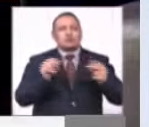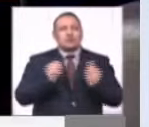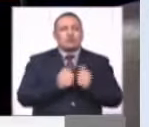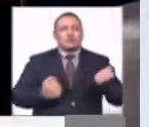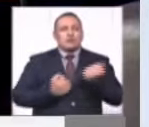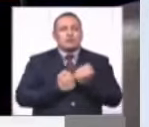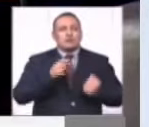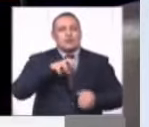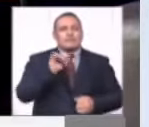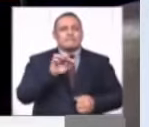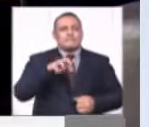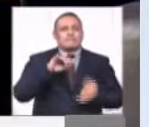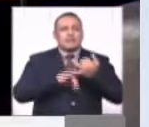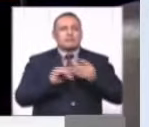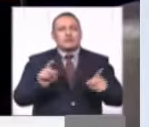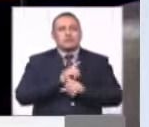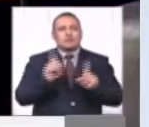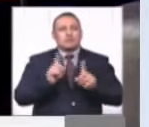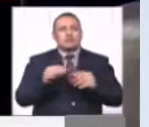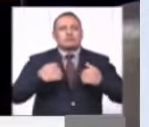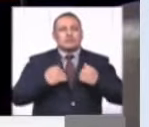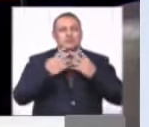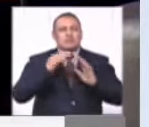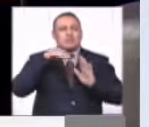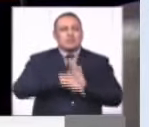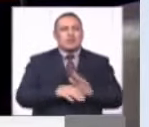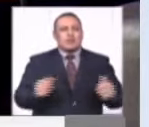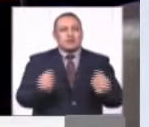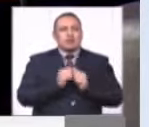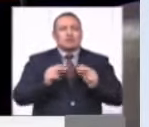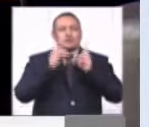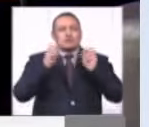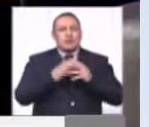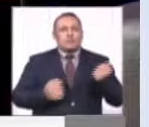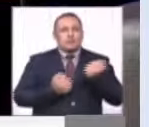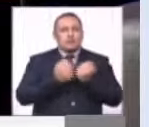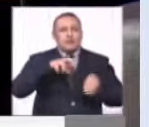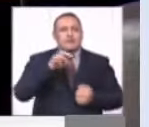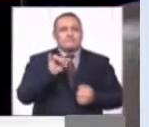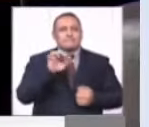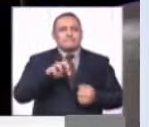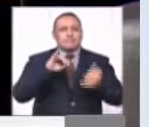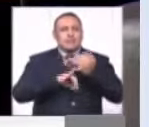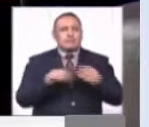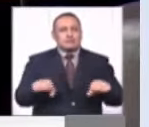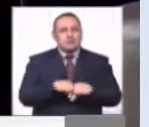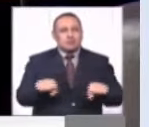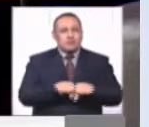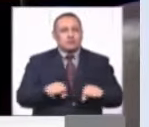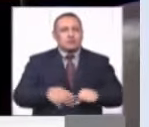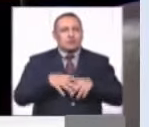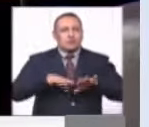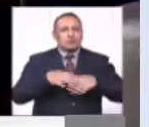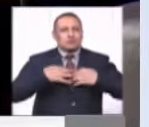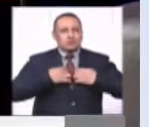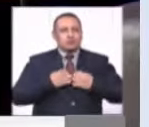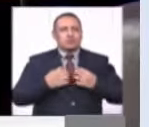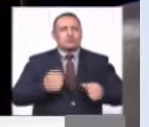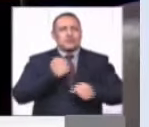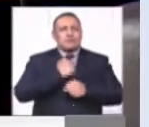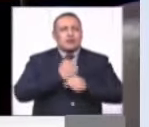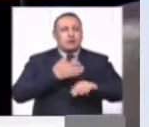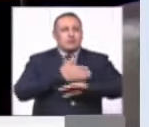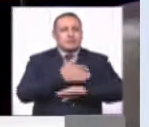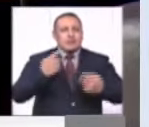apoyo a las pymes, por favor, que no baje la guardia en el tema de apoyar a las pymes, calzado, confección textil, metal mecánica,